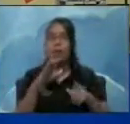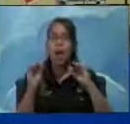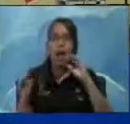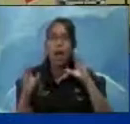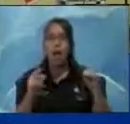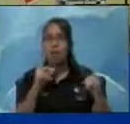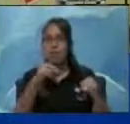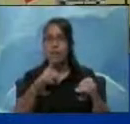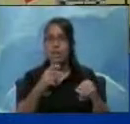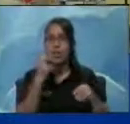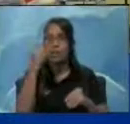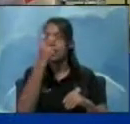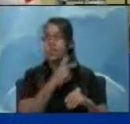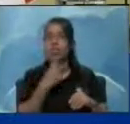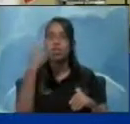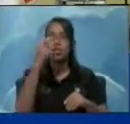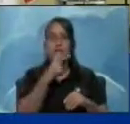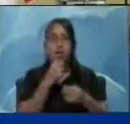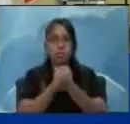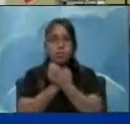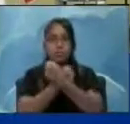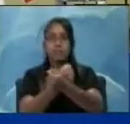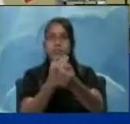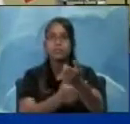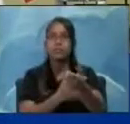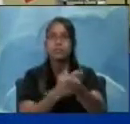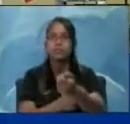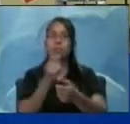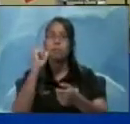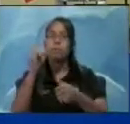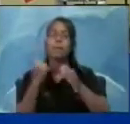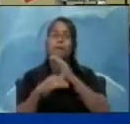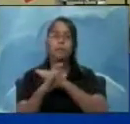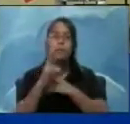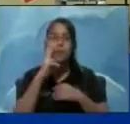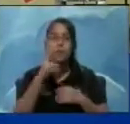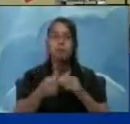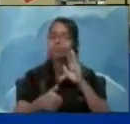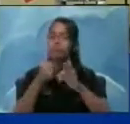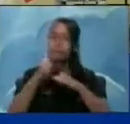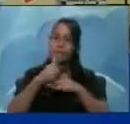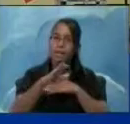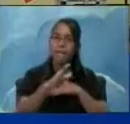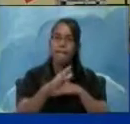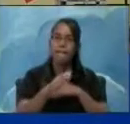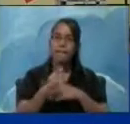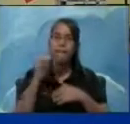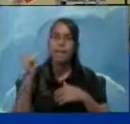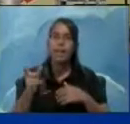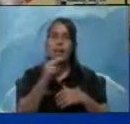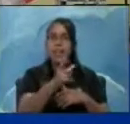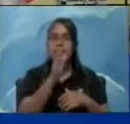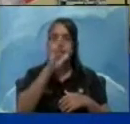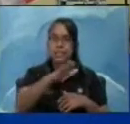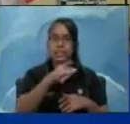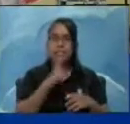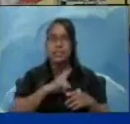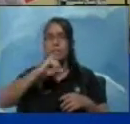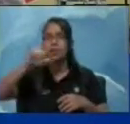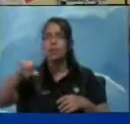hablando idiomas mis amados hermanos y lo vamos a ver más adelante la gente que estaban en